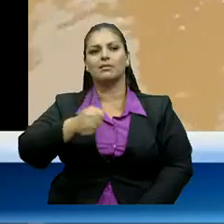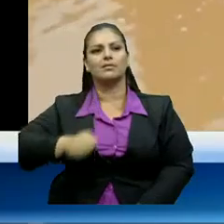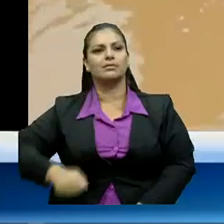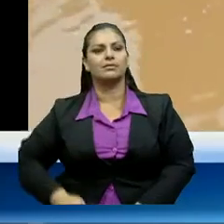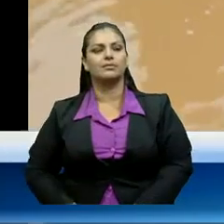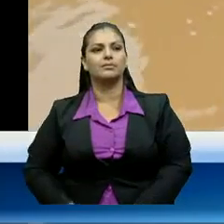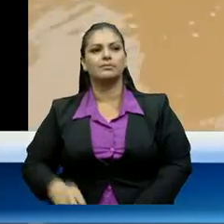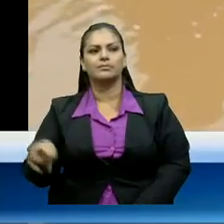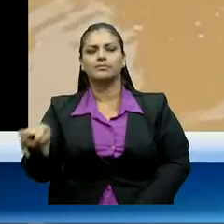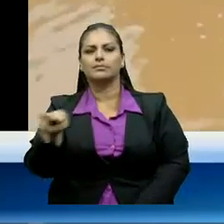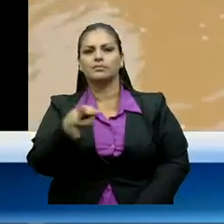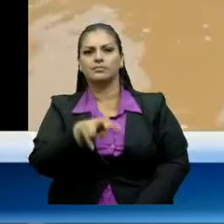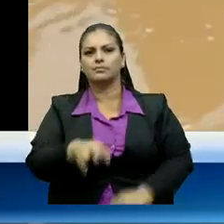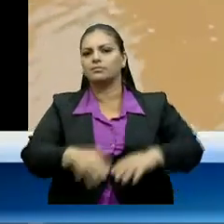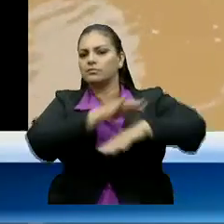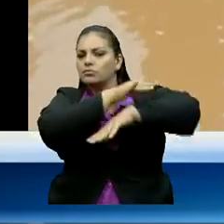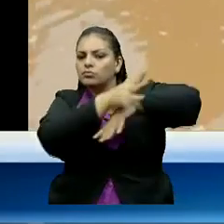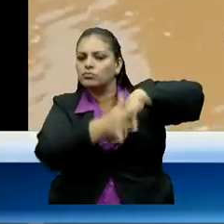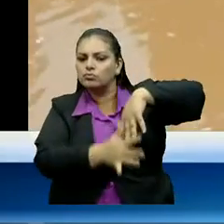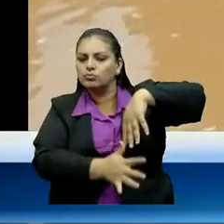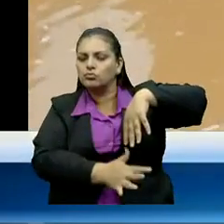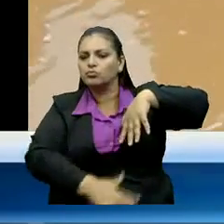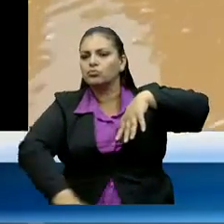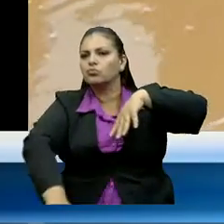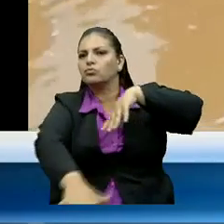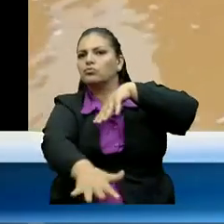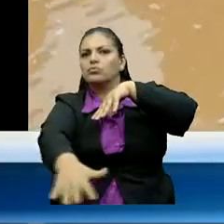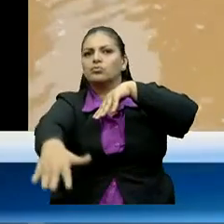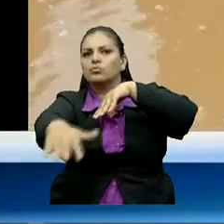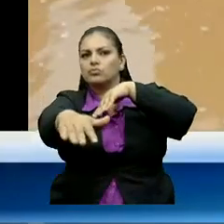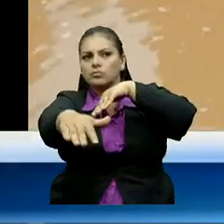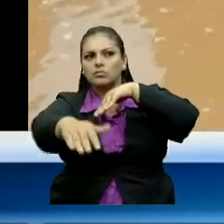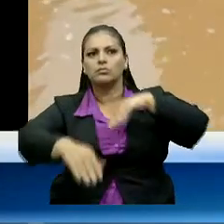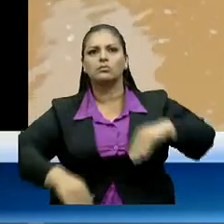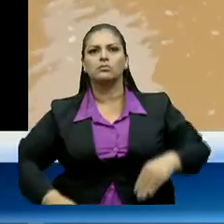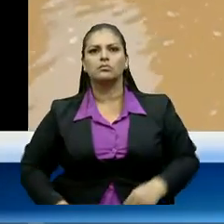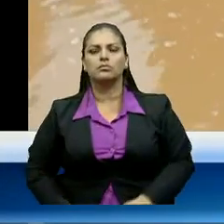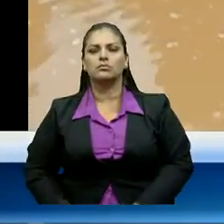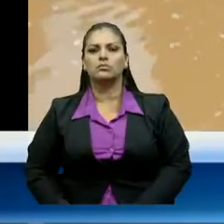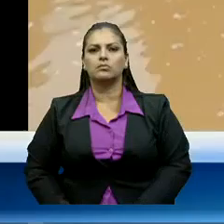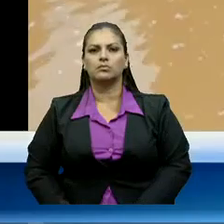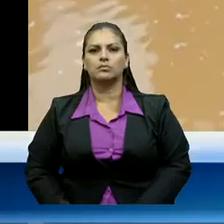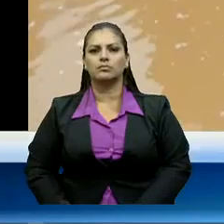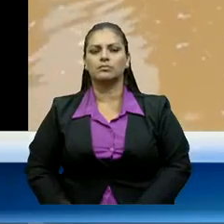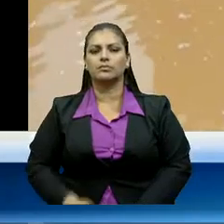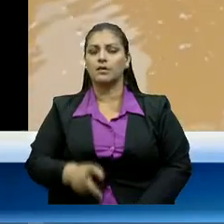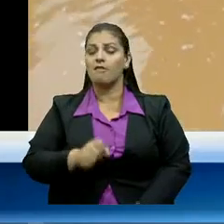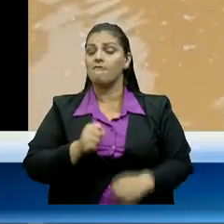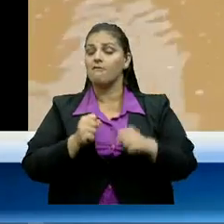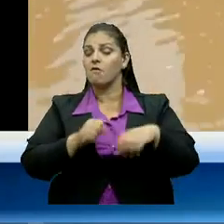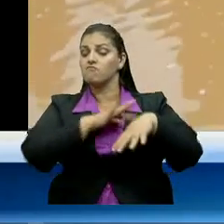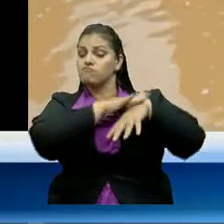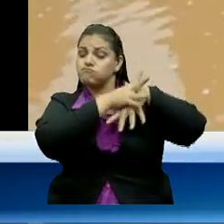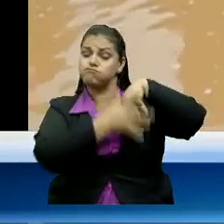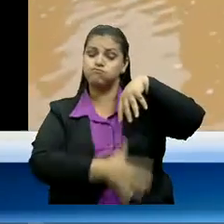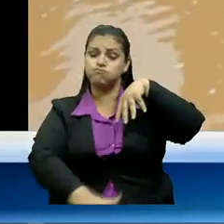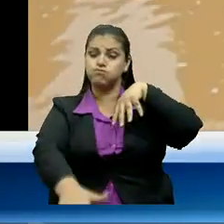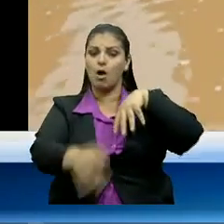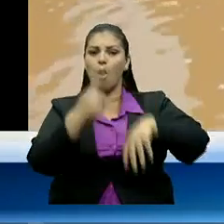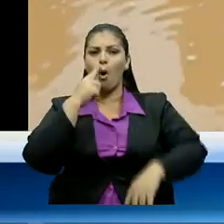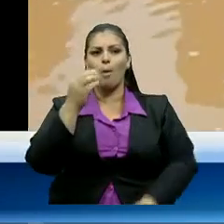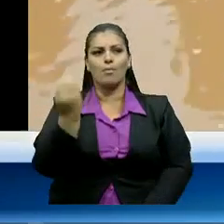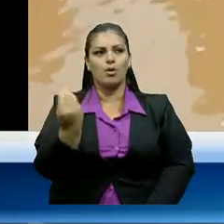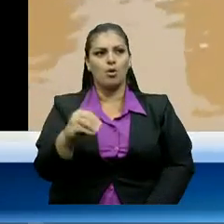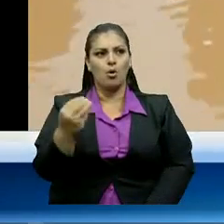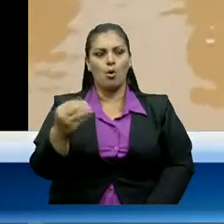cruza solo sobre la vía, y al momento que están cruzando el vehículo se estanca y baja una crecentada fuerte y lo arrastra el vehículo. El joven se